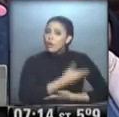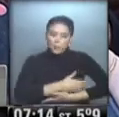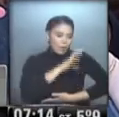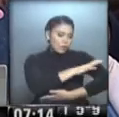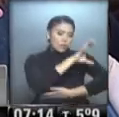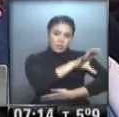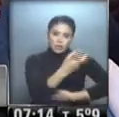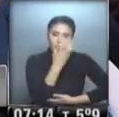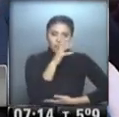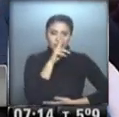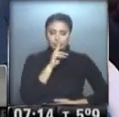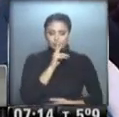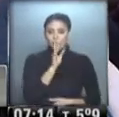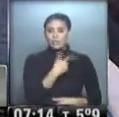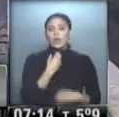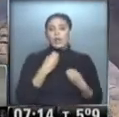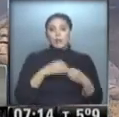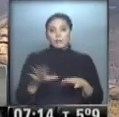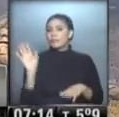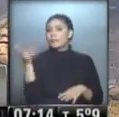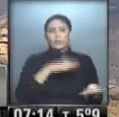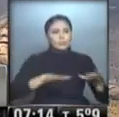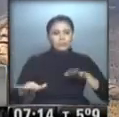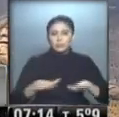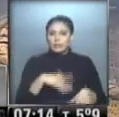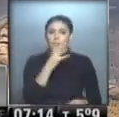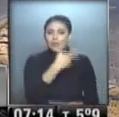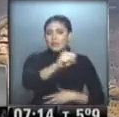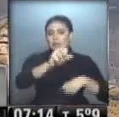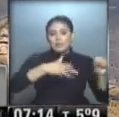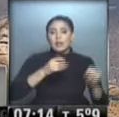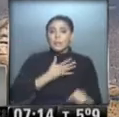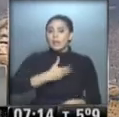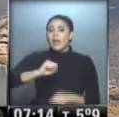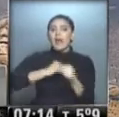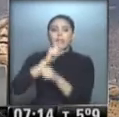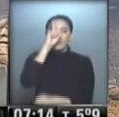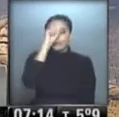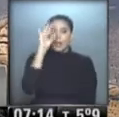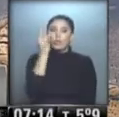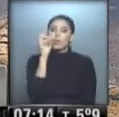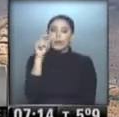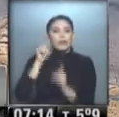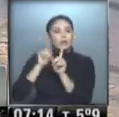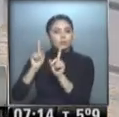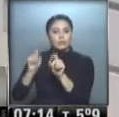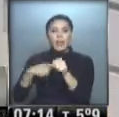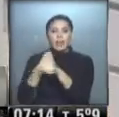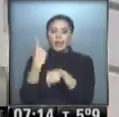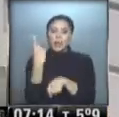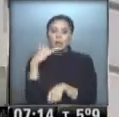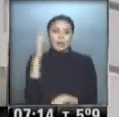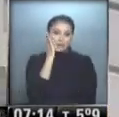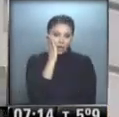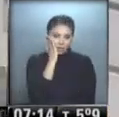le pusieron oxígeno y se empezaron a mover por todos lados. ¿Trasladaron? Sí, a mí me trasladaron para el Durán, así que ahí estuve hasta la 1:30